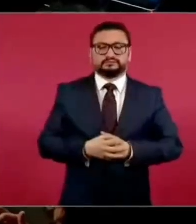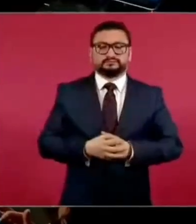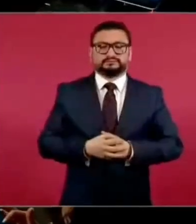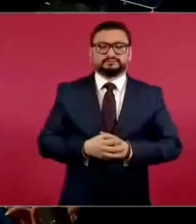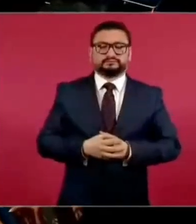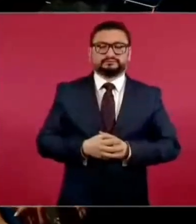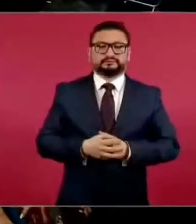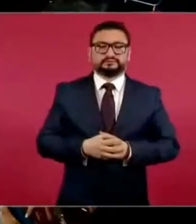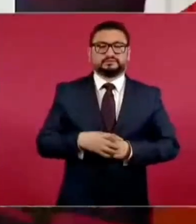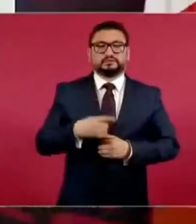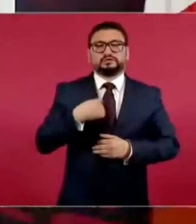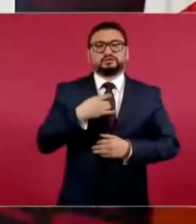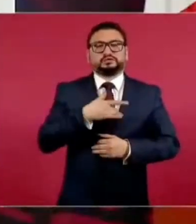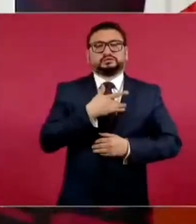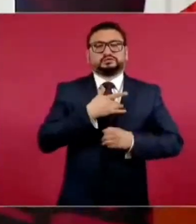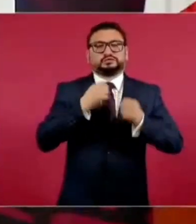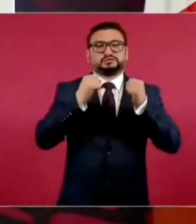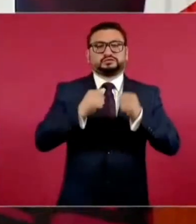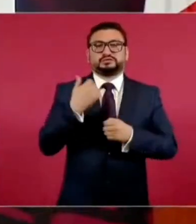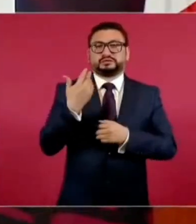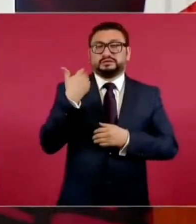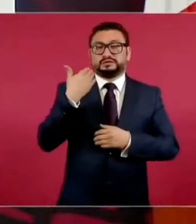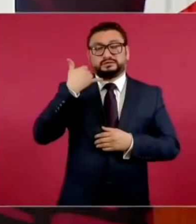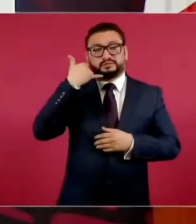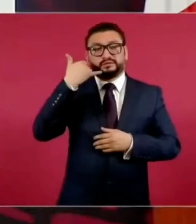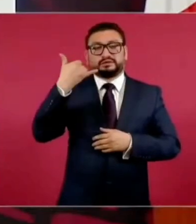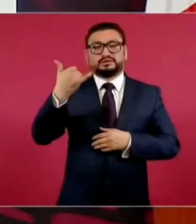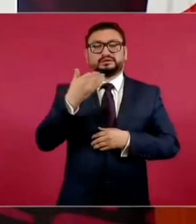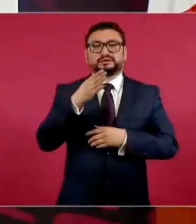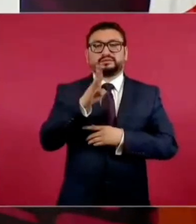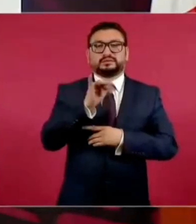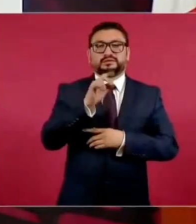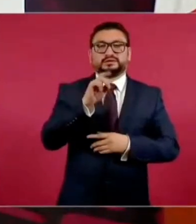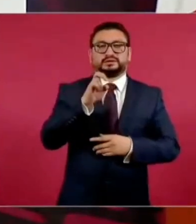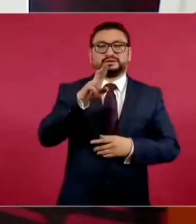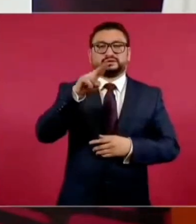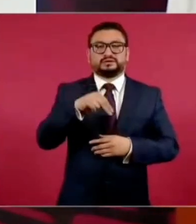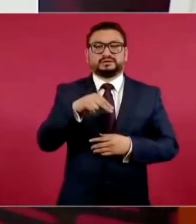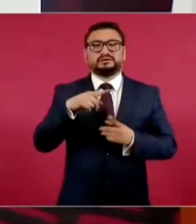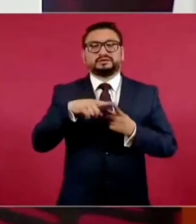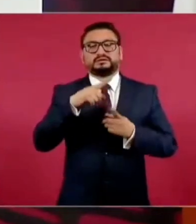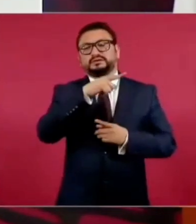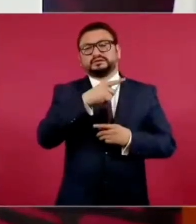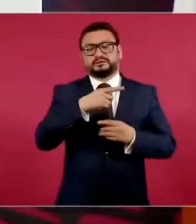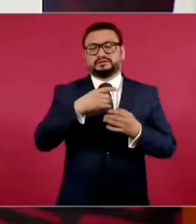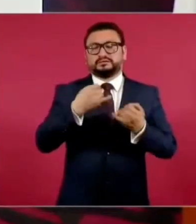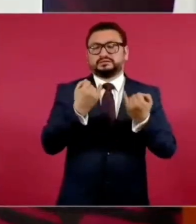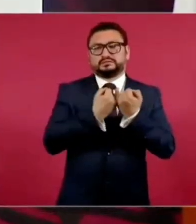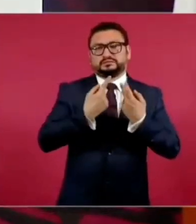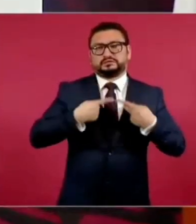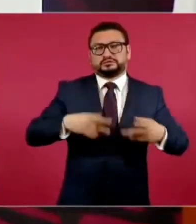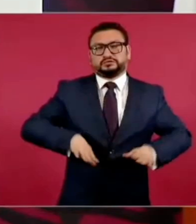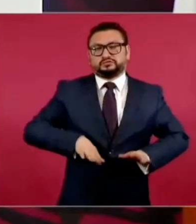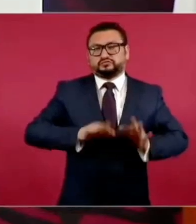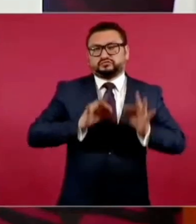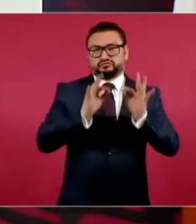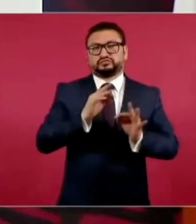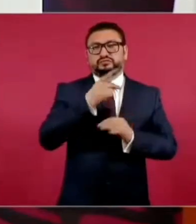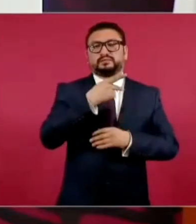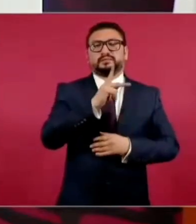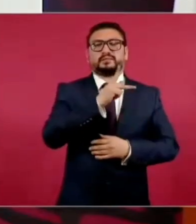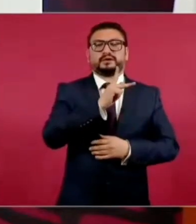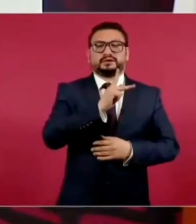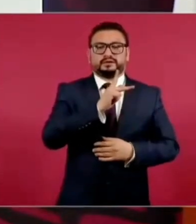Yo estoy seguro que acabo de hablar con el presidente Biden y él es una gente muy recta, pero